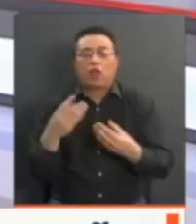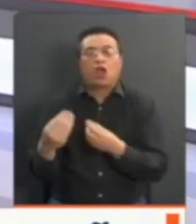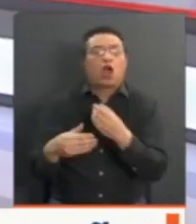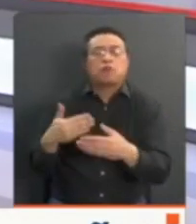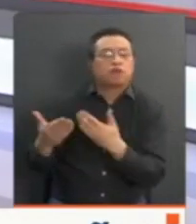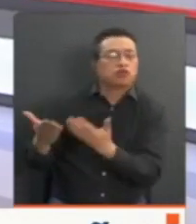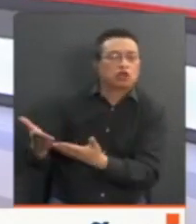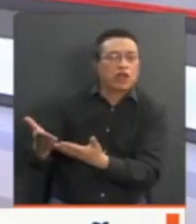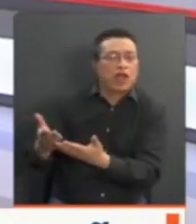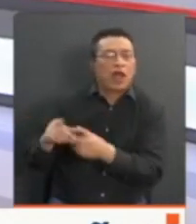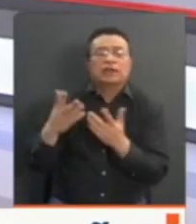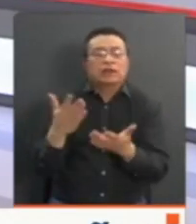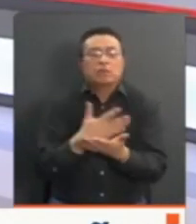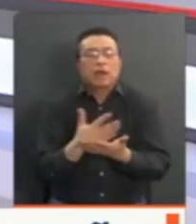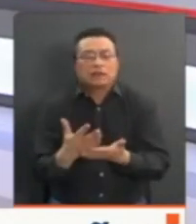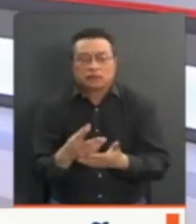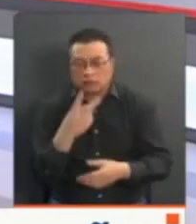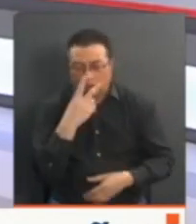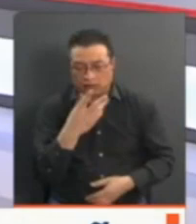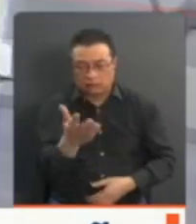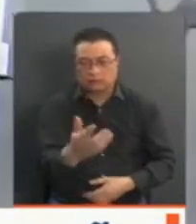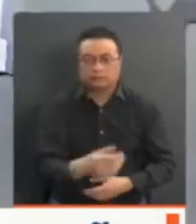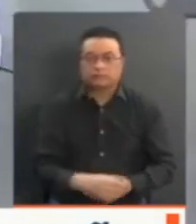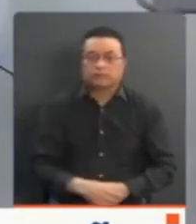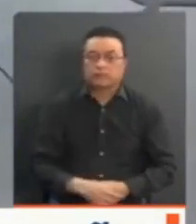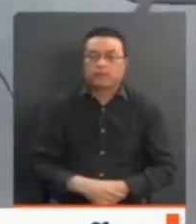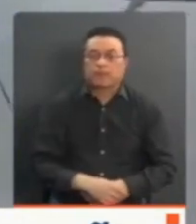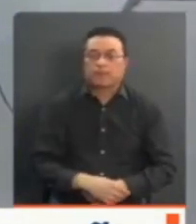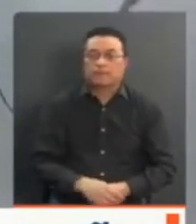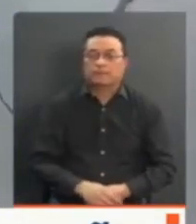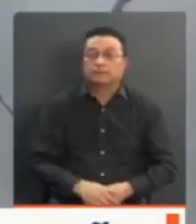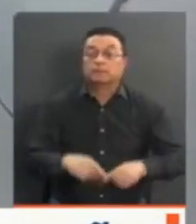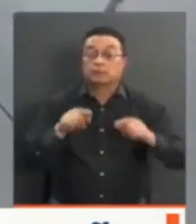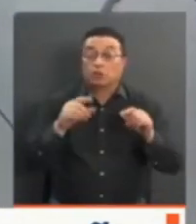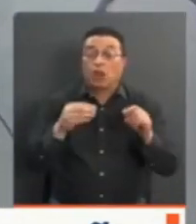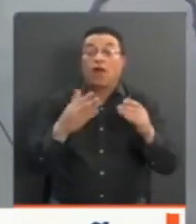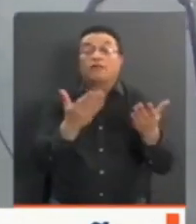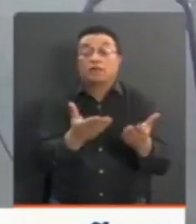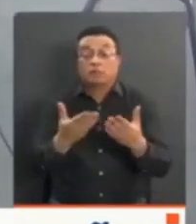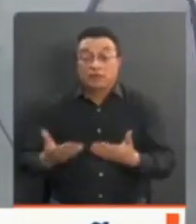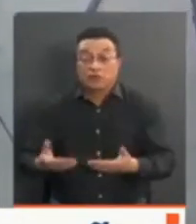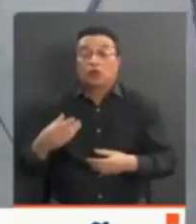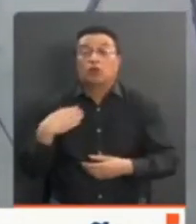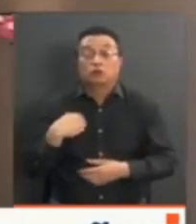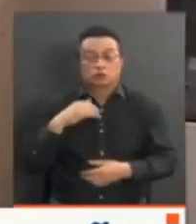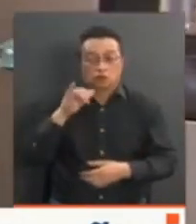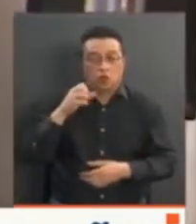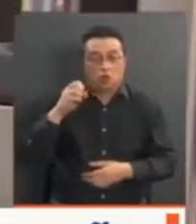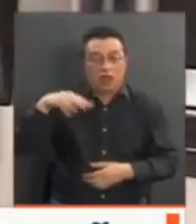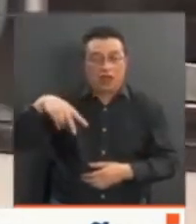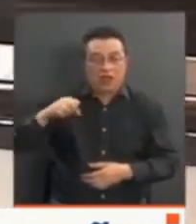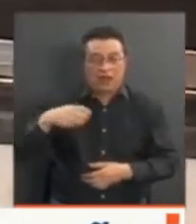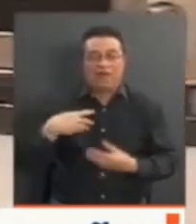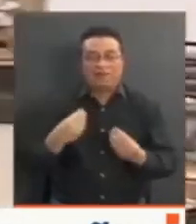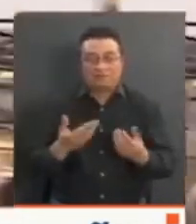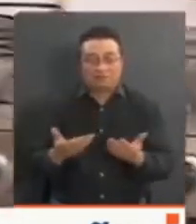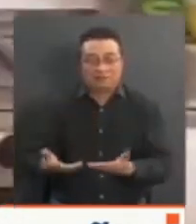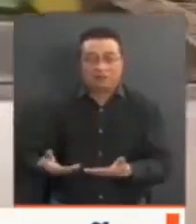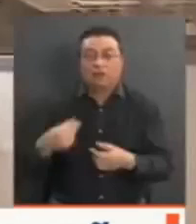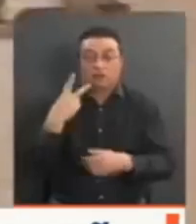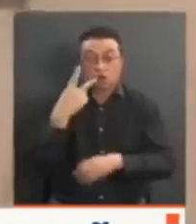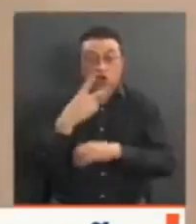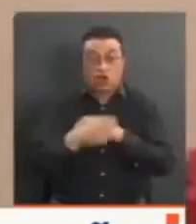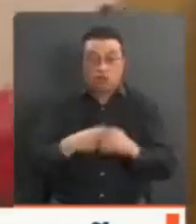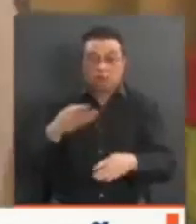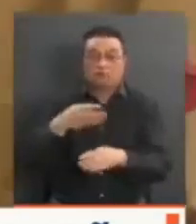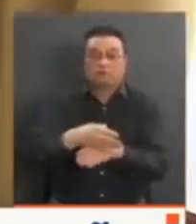es lo que ha pasado? Lo revisamos. Hola, bienvenidos. Mi nombre es Juana, adelante. Hace 2 años que Juana llegó a